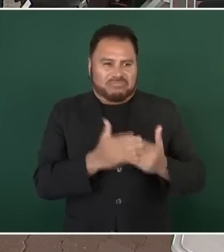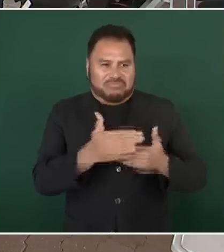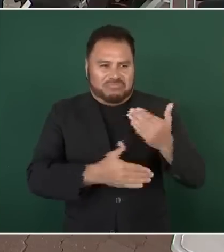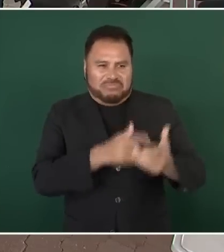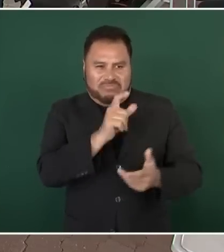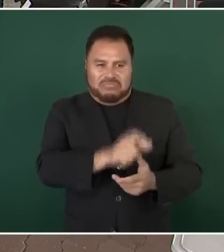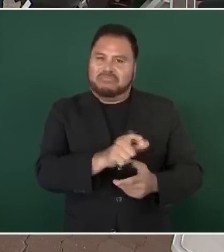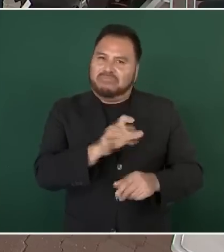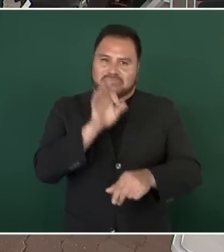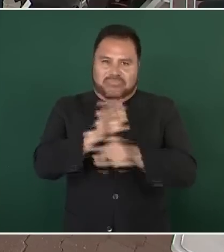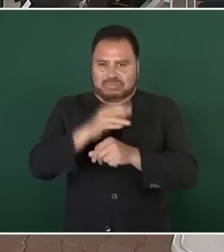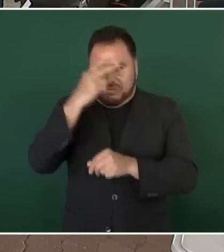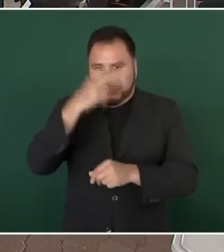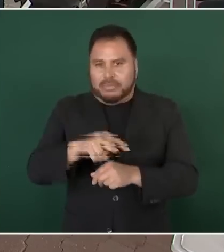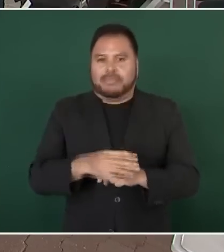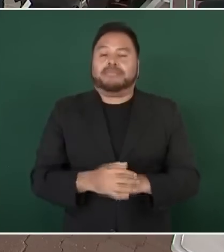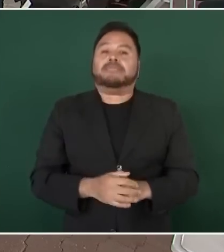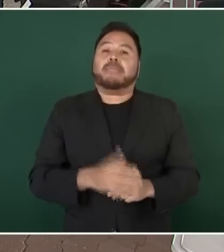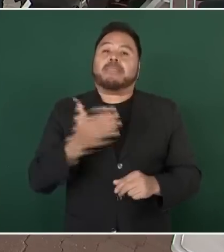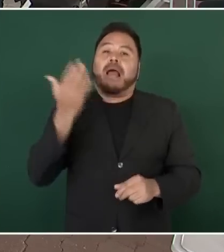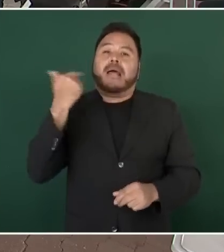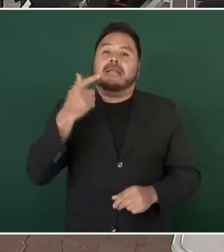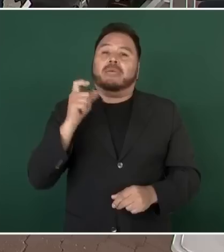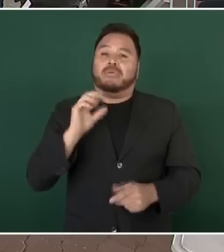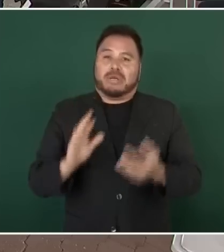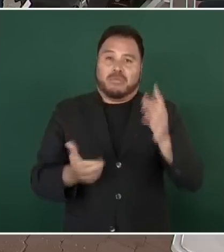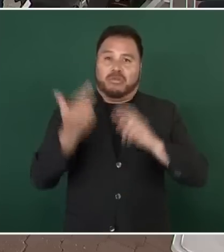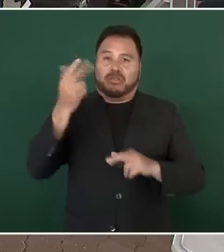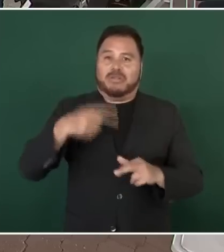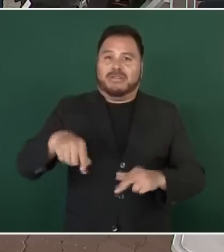fue verdaderamente eficaz.